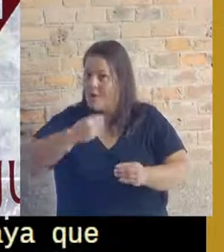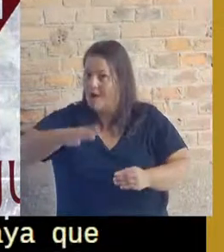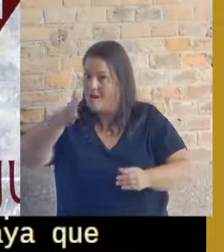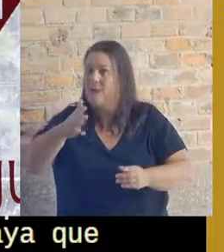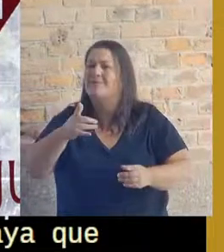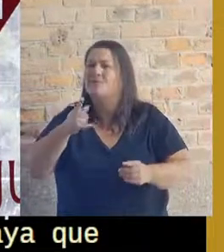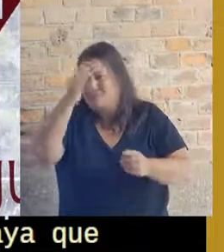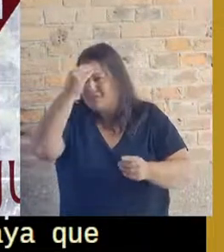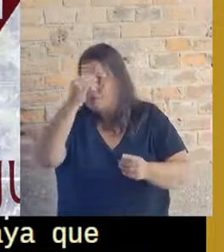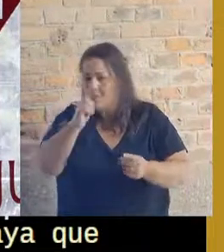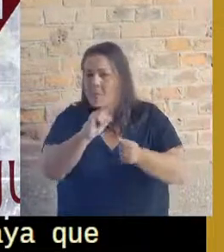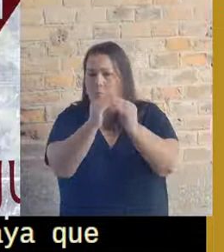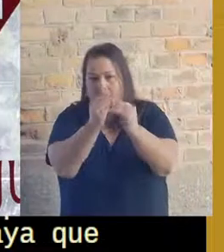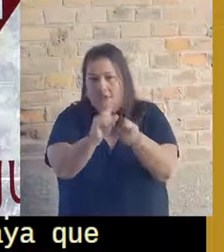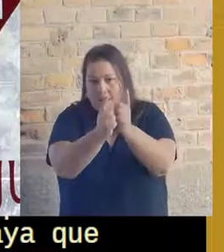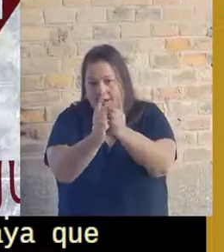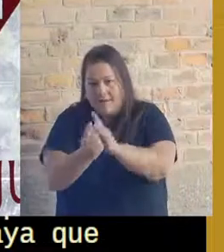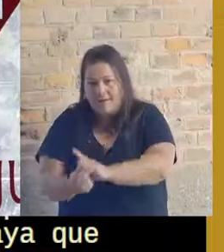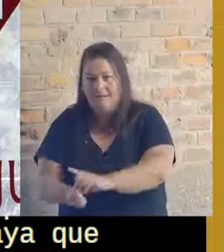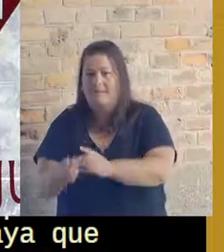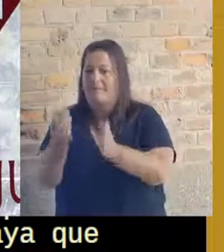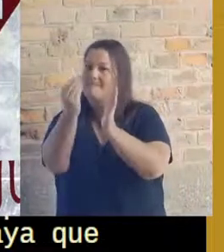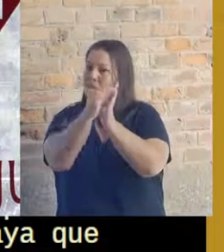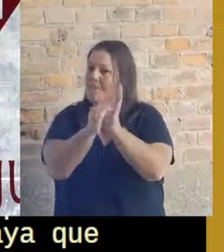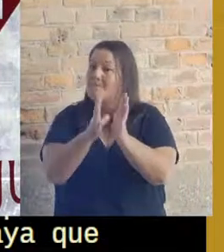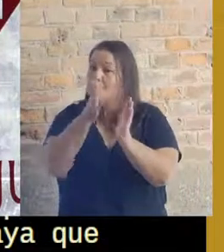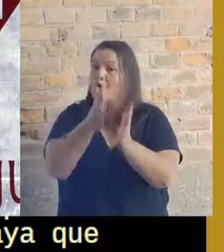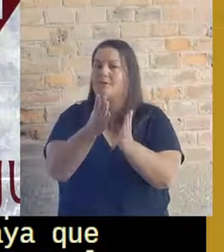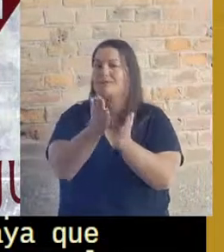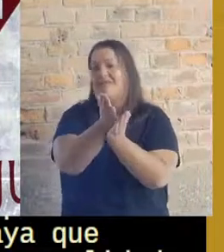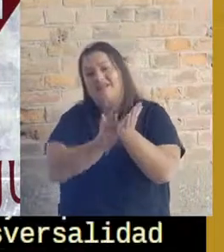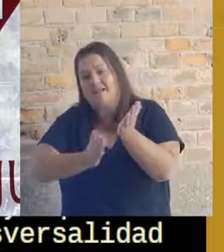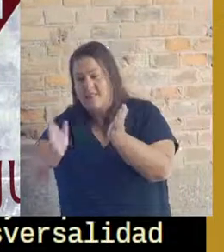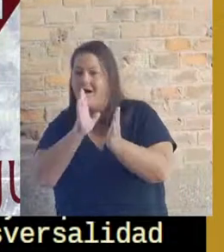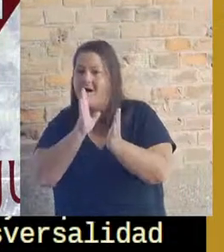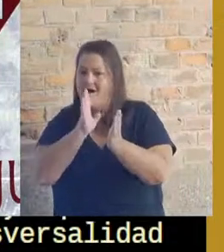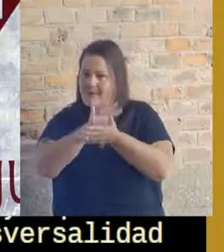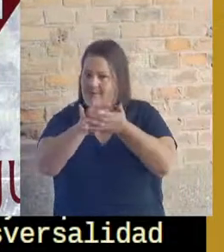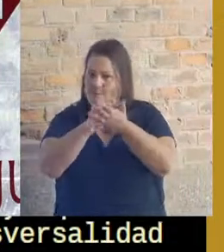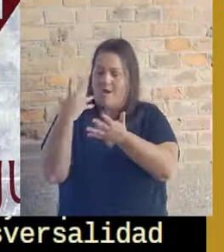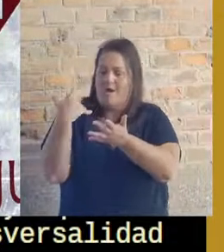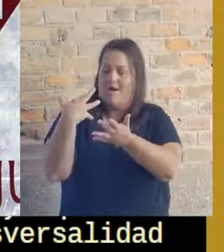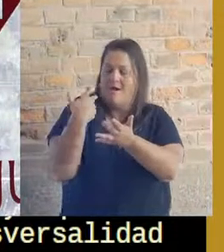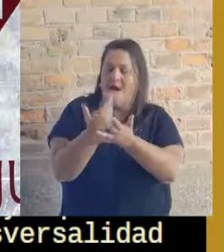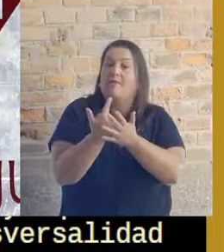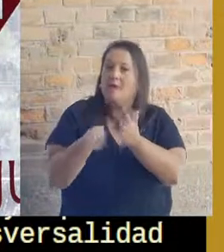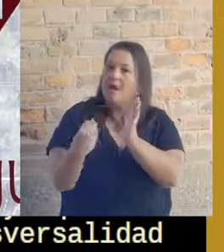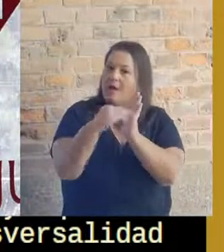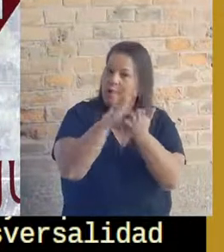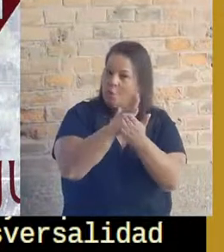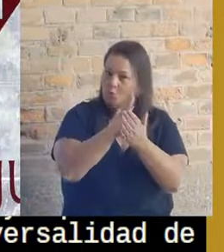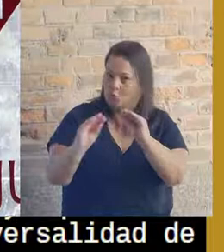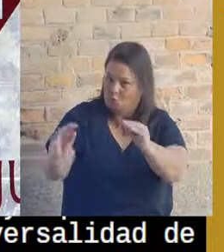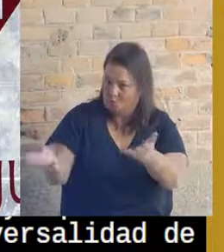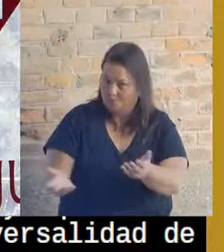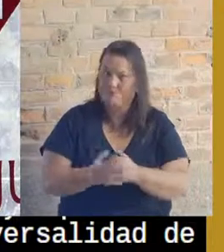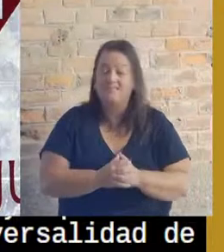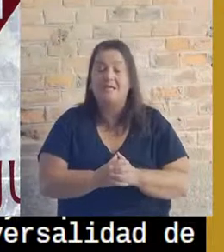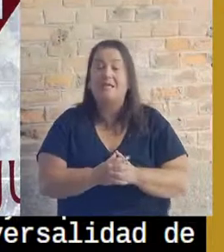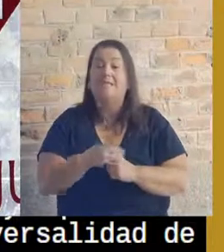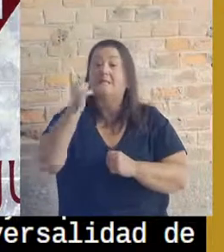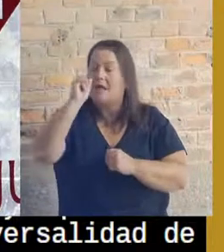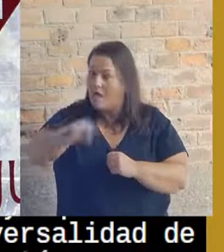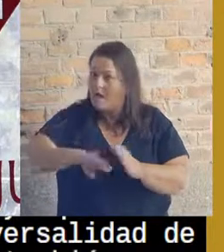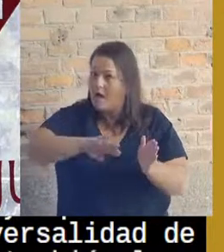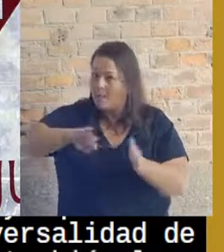mutar no haya que ir aportando esa transversalidad de la que hemos venido hablando y y por otra